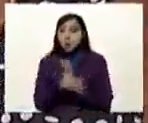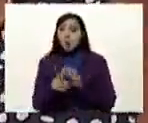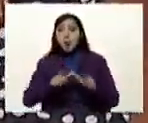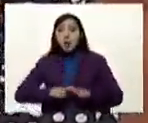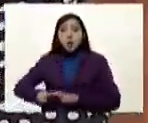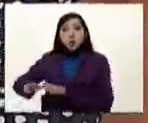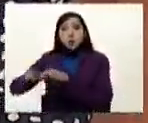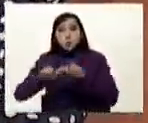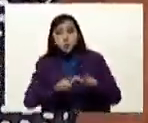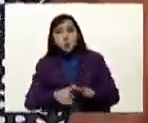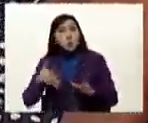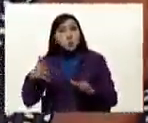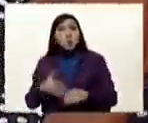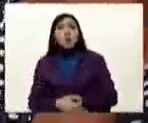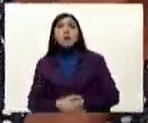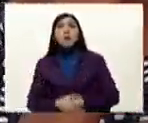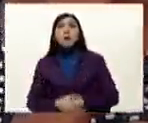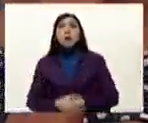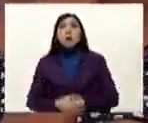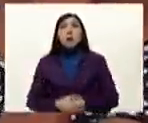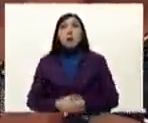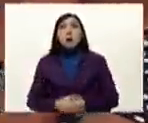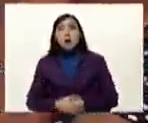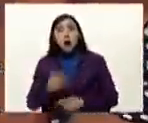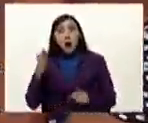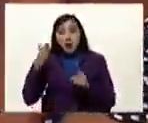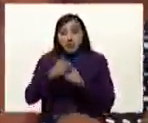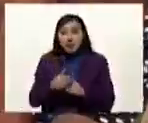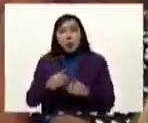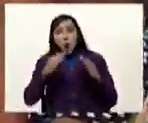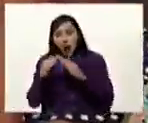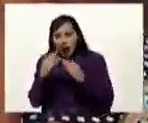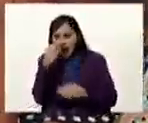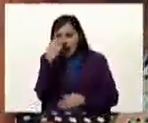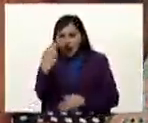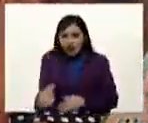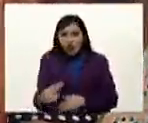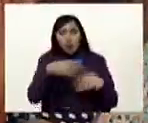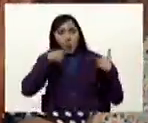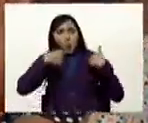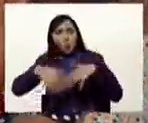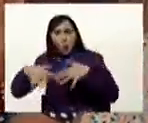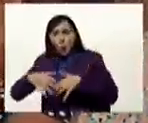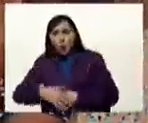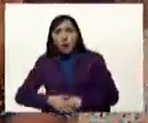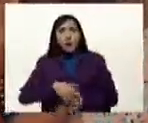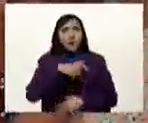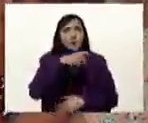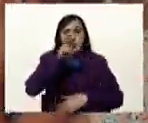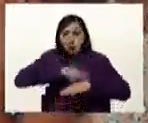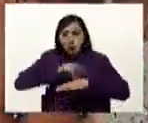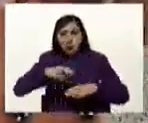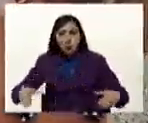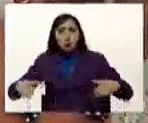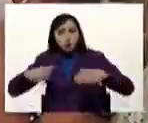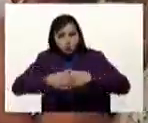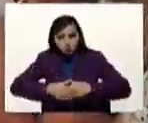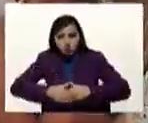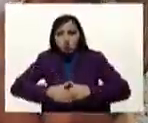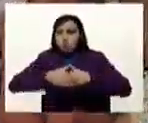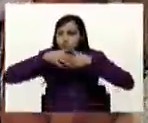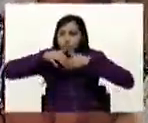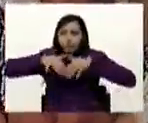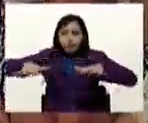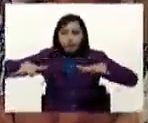espacios, precisamente a propósito de lo que es el casa por casa, con todo el ejército de batas blancas que se